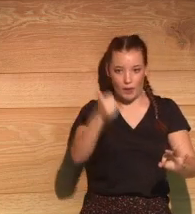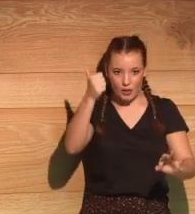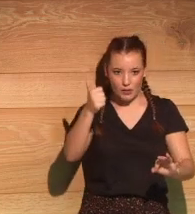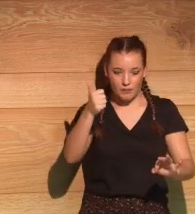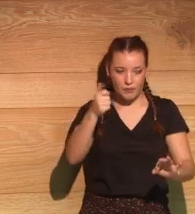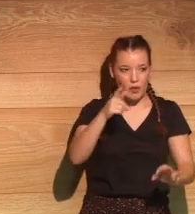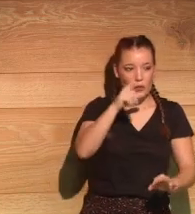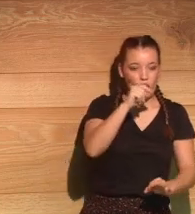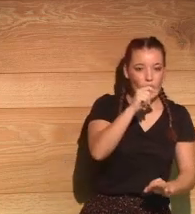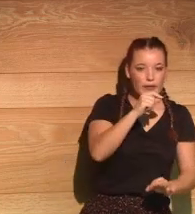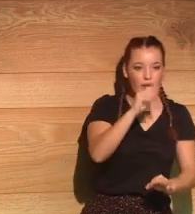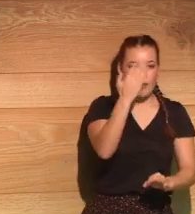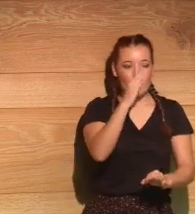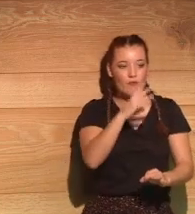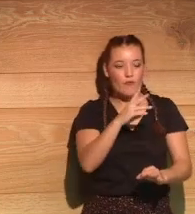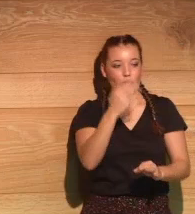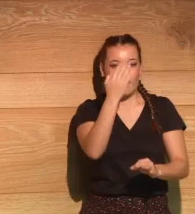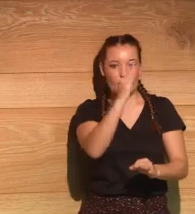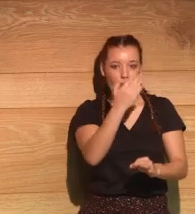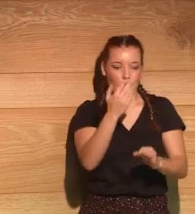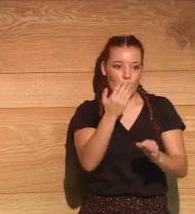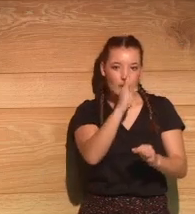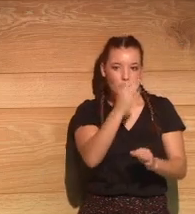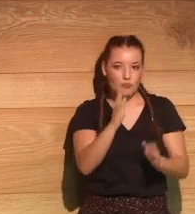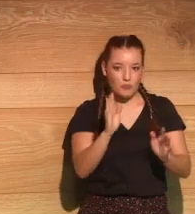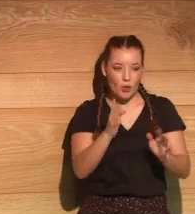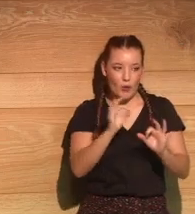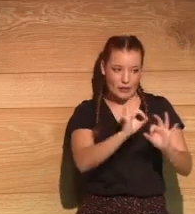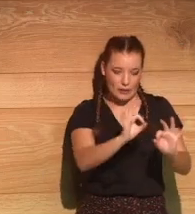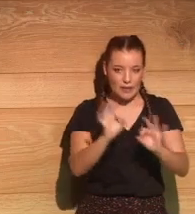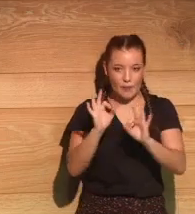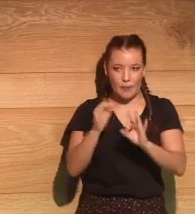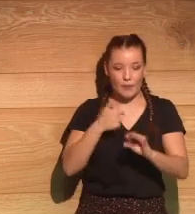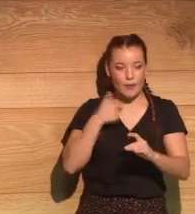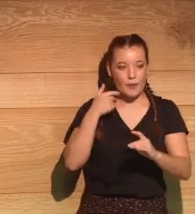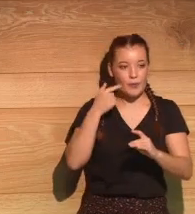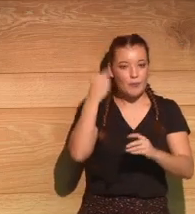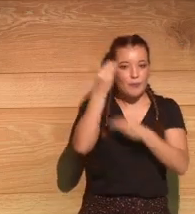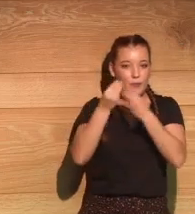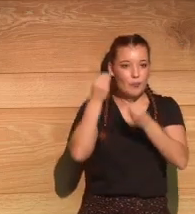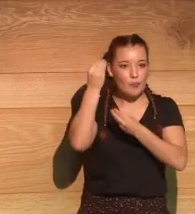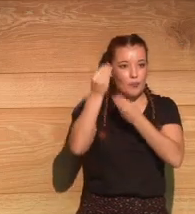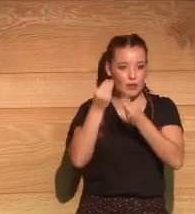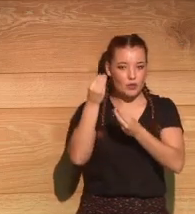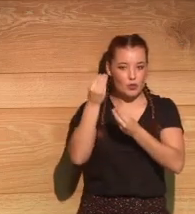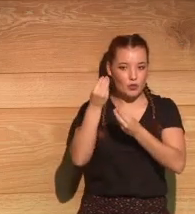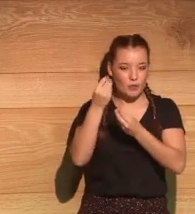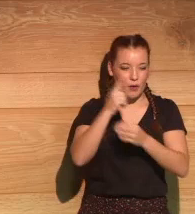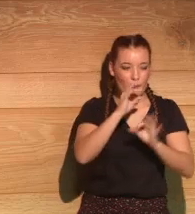mí, bueno, lo son y ya se han trabajado mucho, pero me parece que las dos más peligrosas que hay ahora son